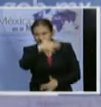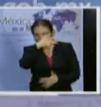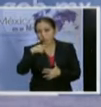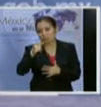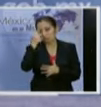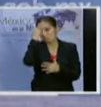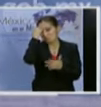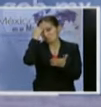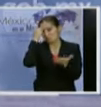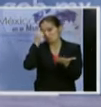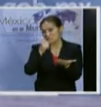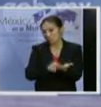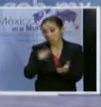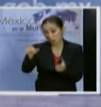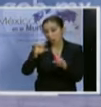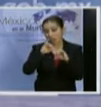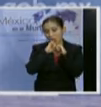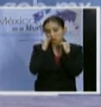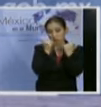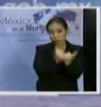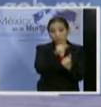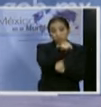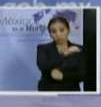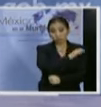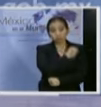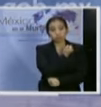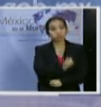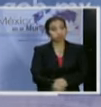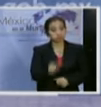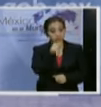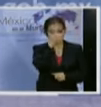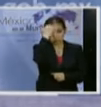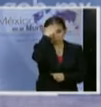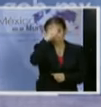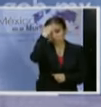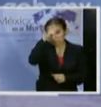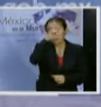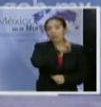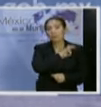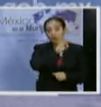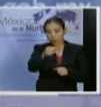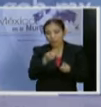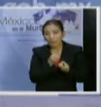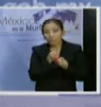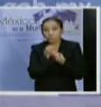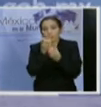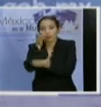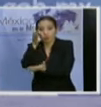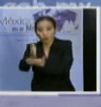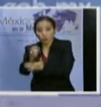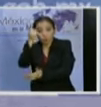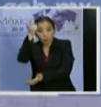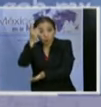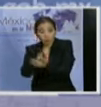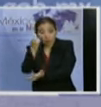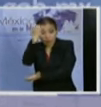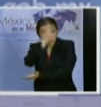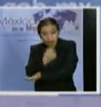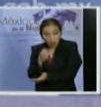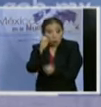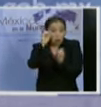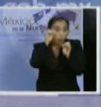pero creemos que también hay organizaciones con capacidades y con experiencia que pueden aportar no solo en evaluar